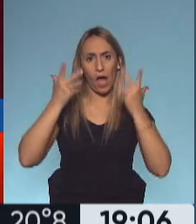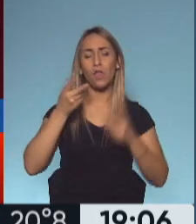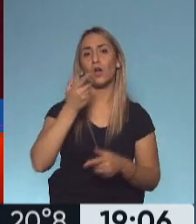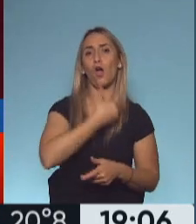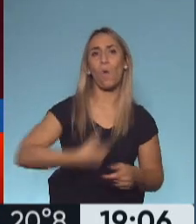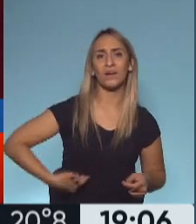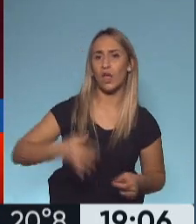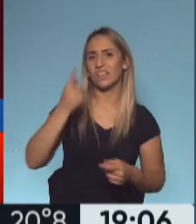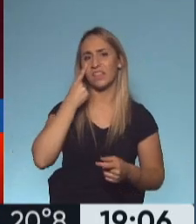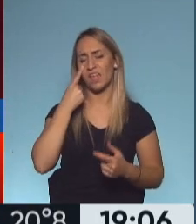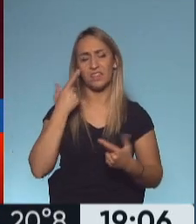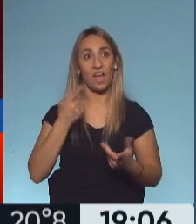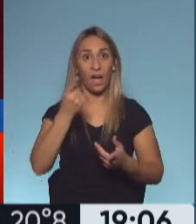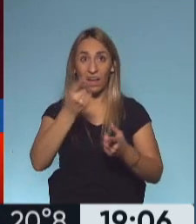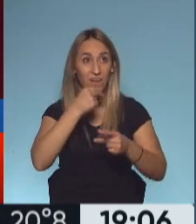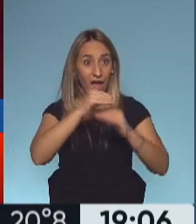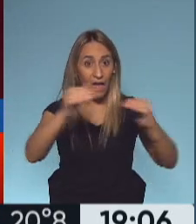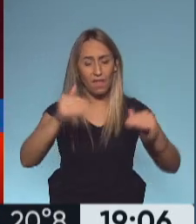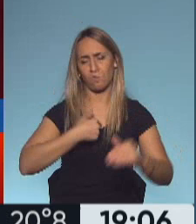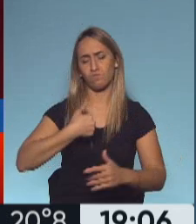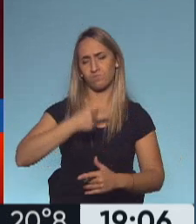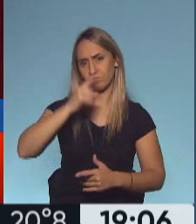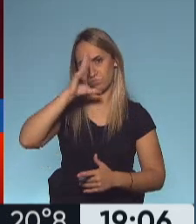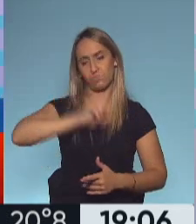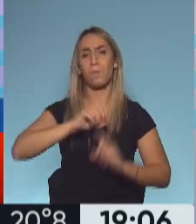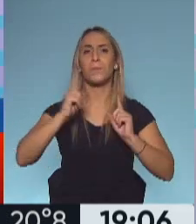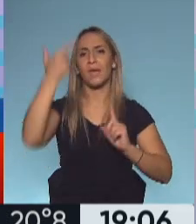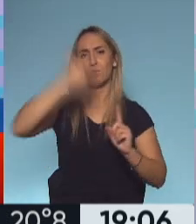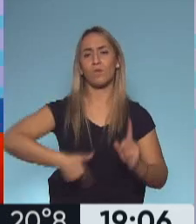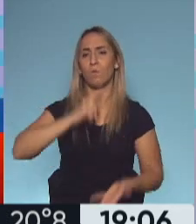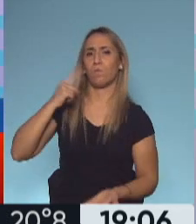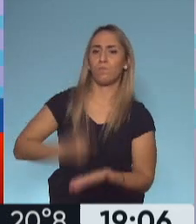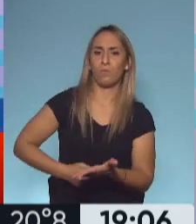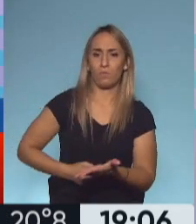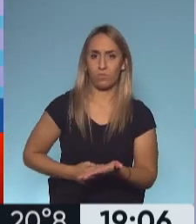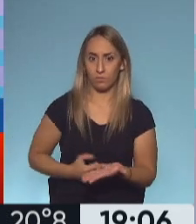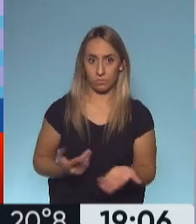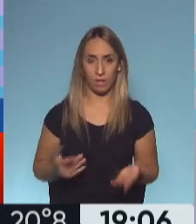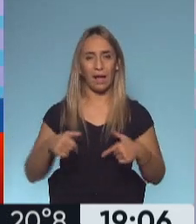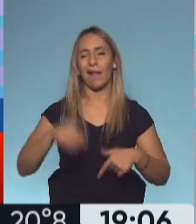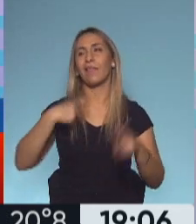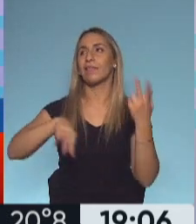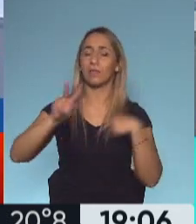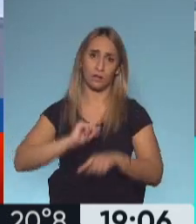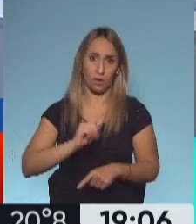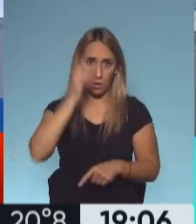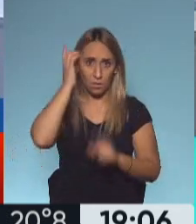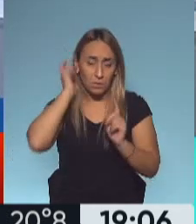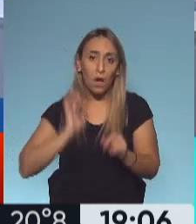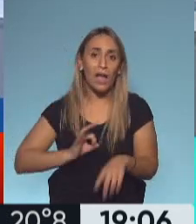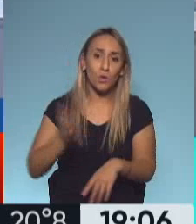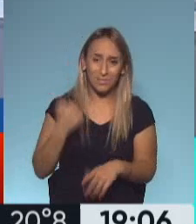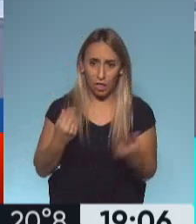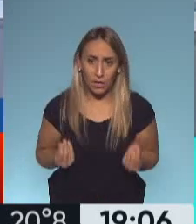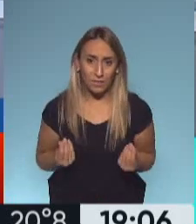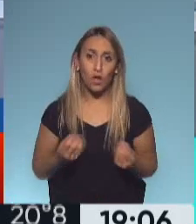decidió tomar esta medida y que la va a anunciar él mismo esta noche. Aquí nadie puede hacerse el distraído. Recordemos lo que ocurrió el año pasado. La pandemia empezó a pegar,